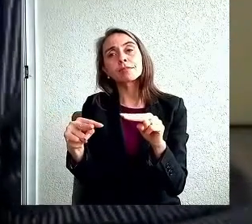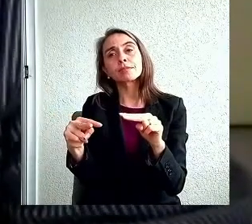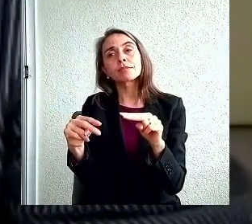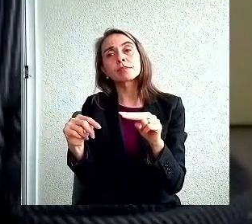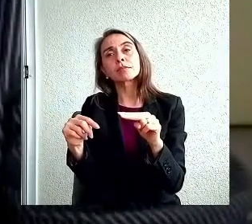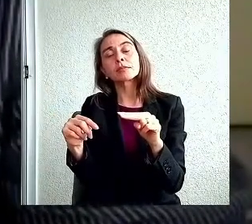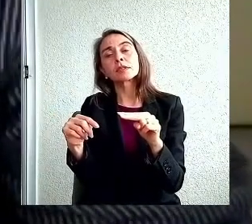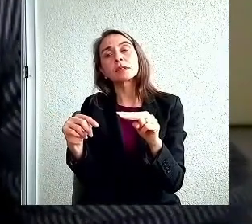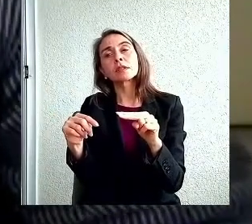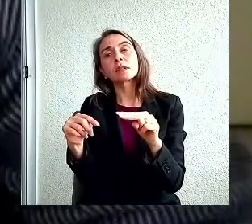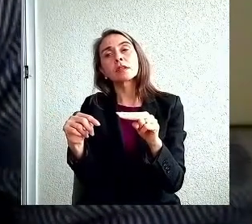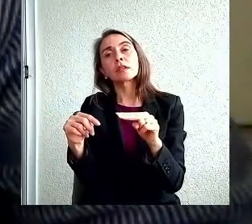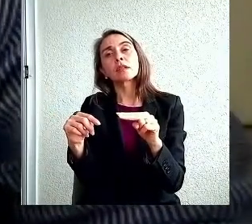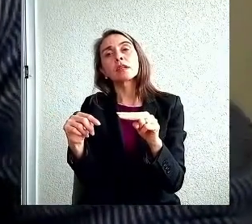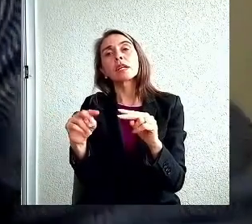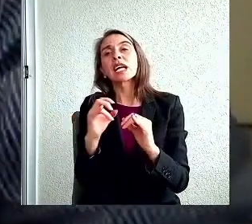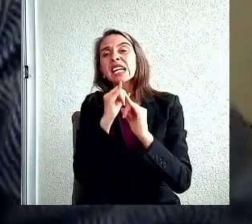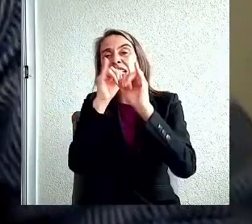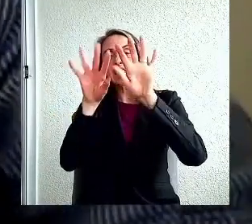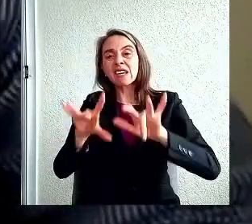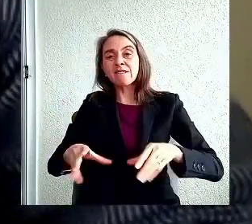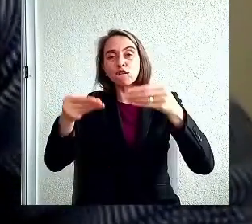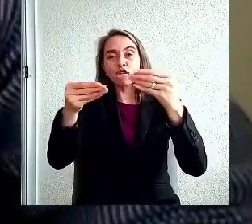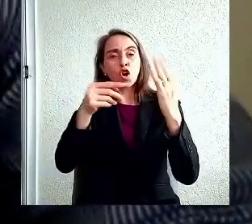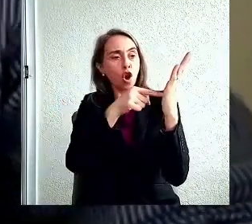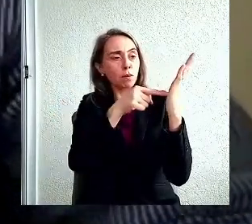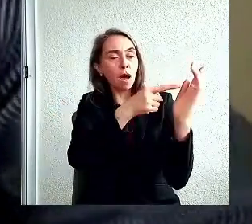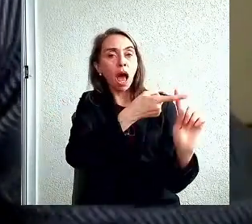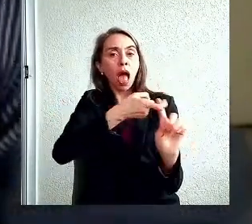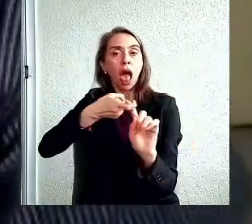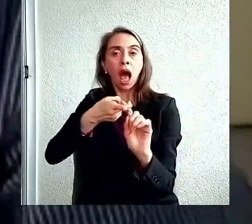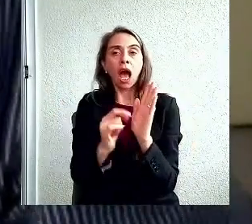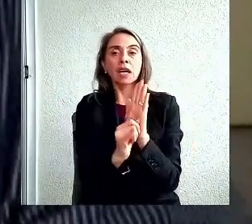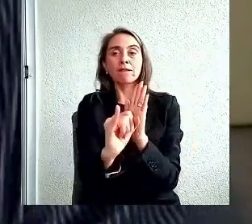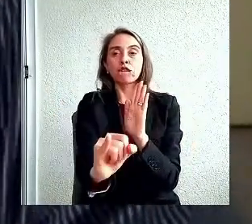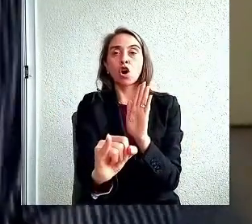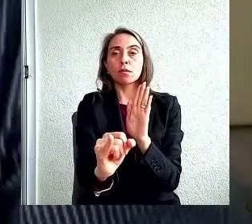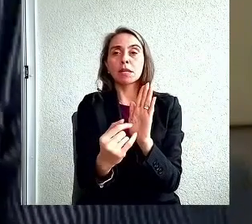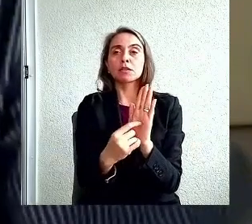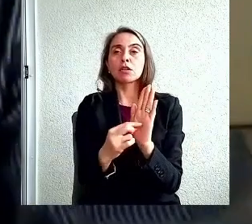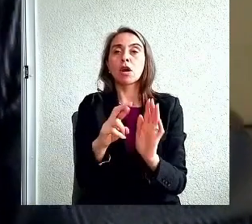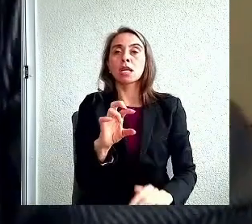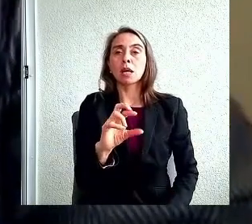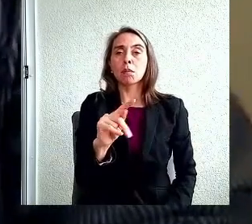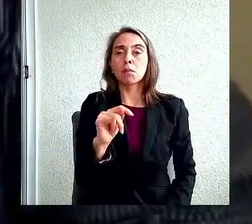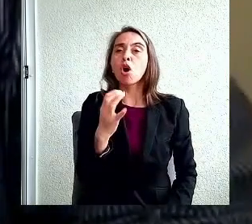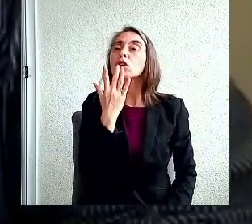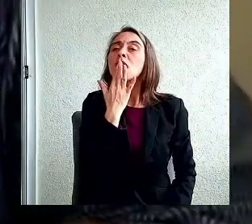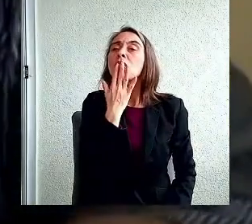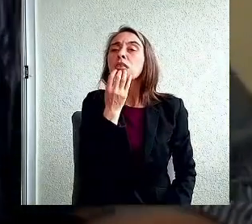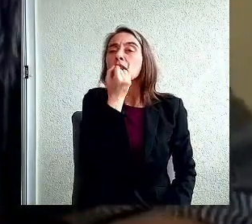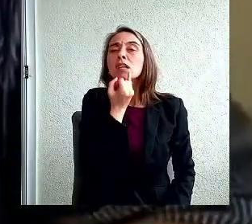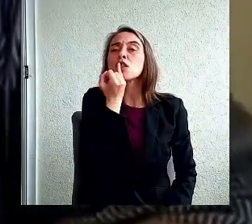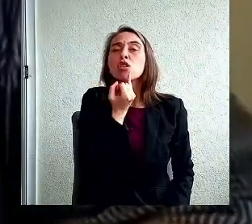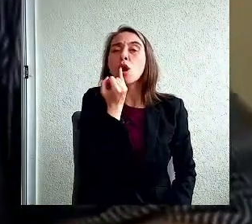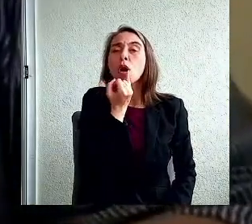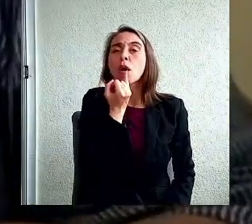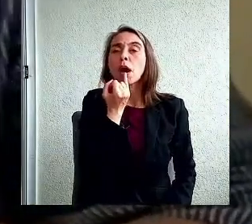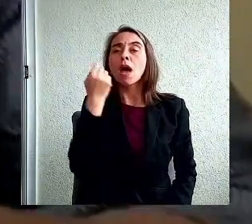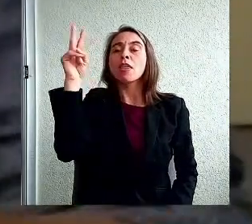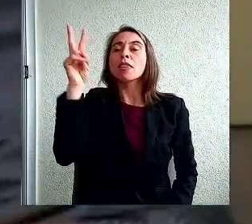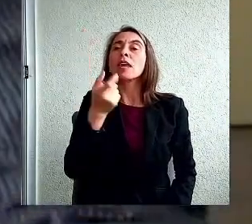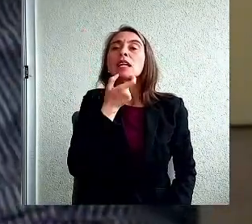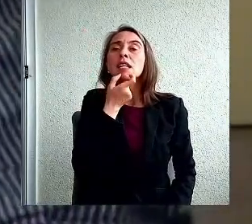reportes, como el reporte Dasgupta en Inglaterra, donde fue